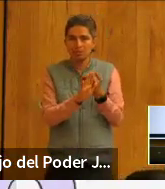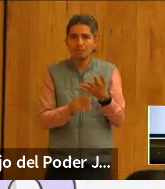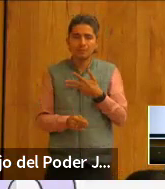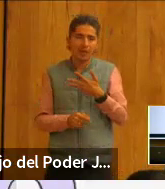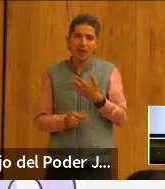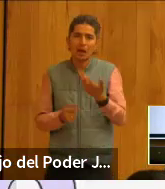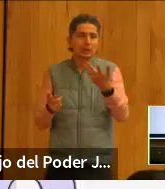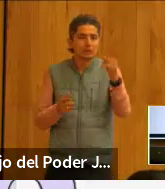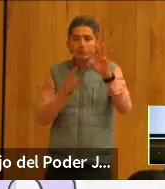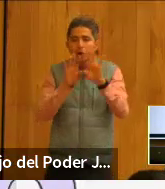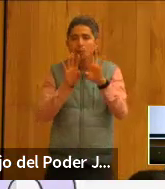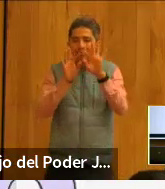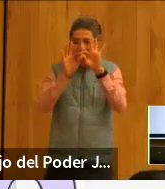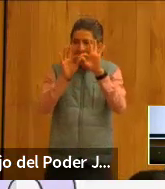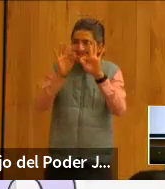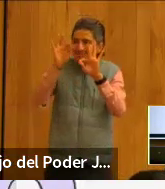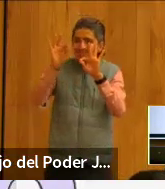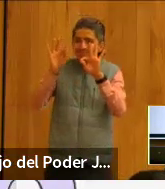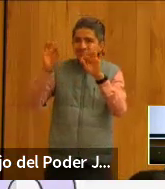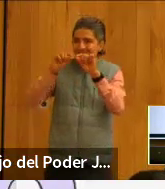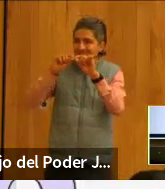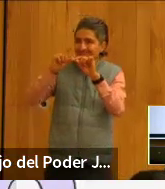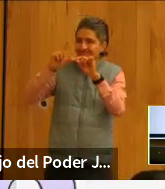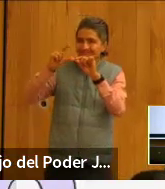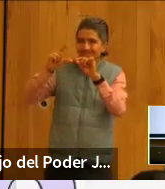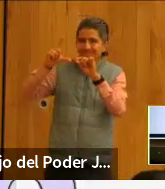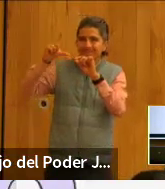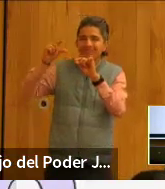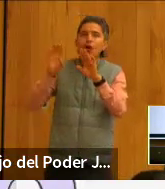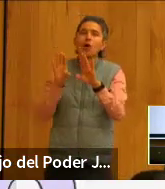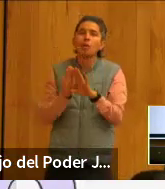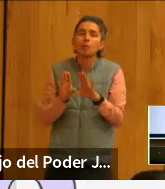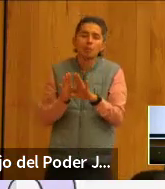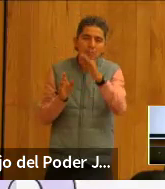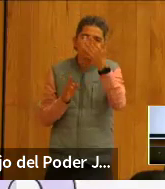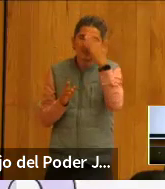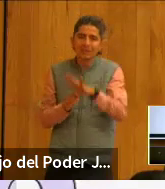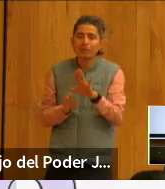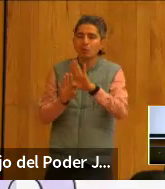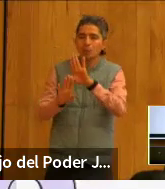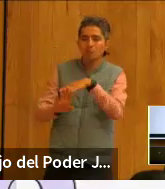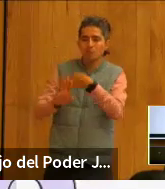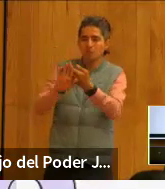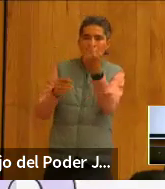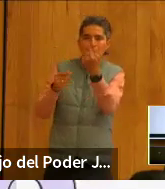Tenemos un violentómetro que nos han repartido en muchas dependencias del Estado.